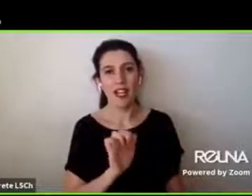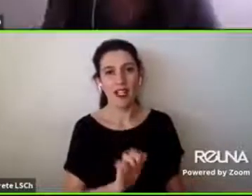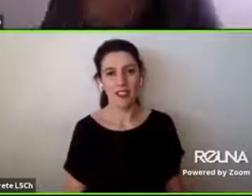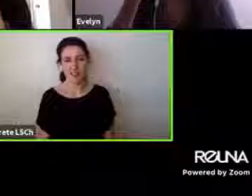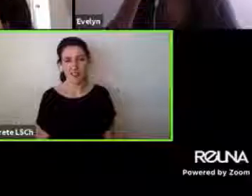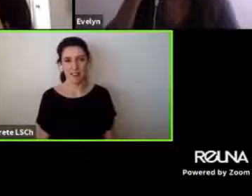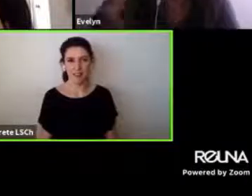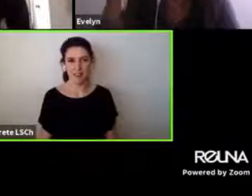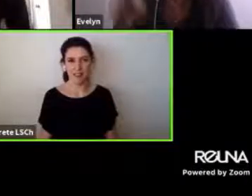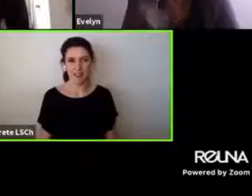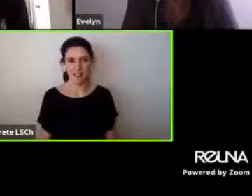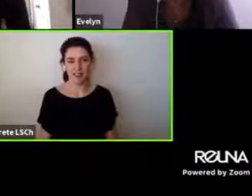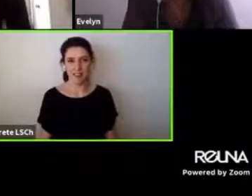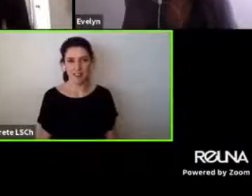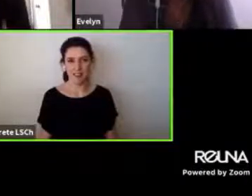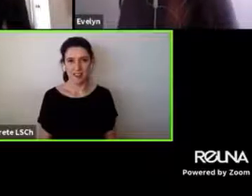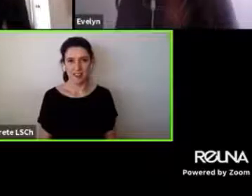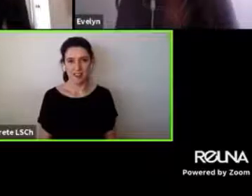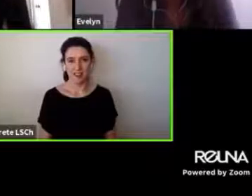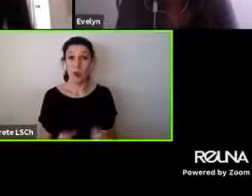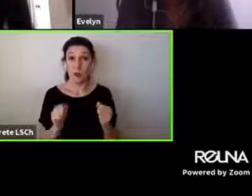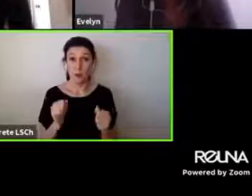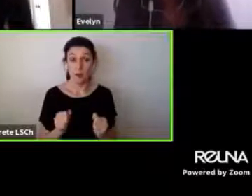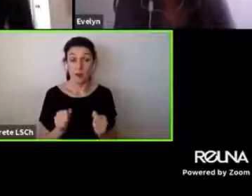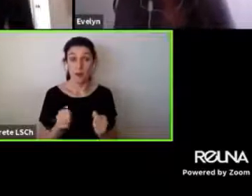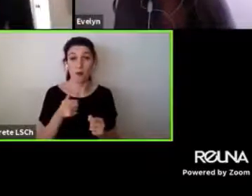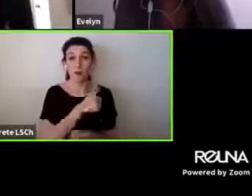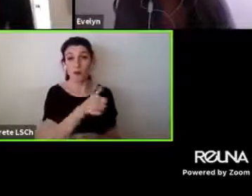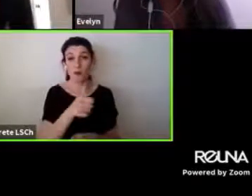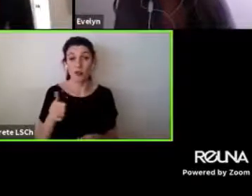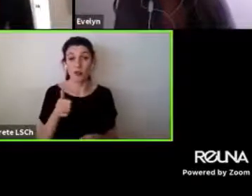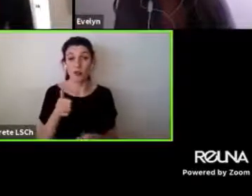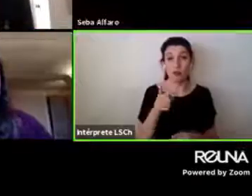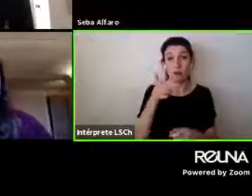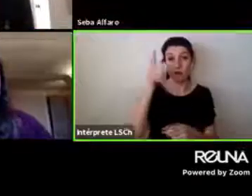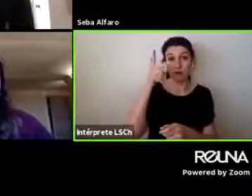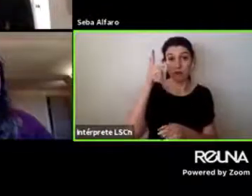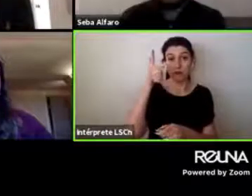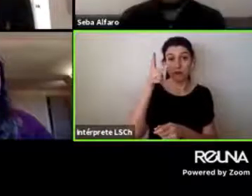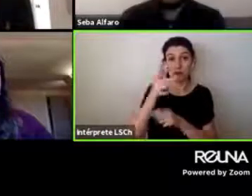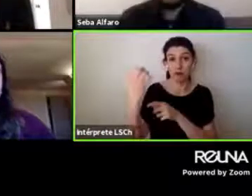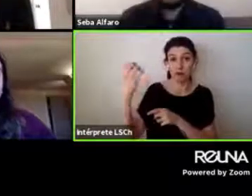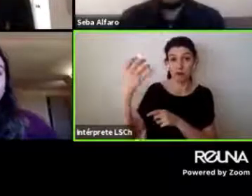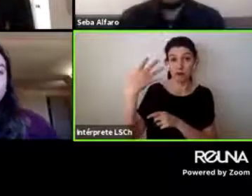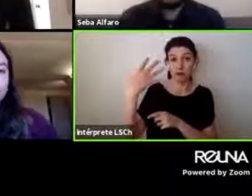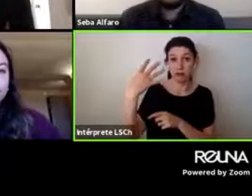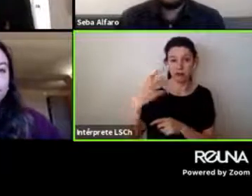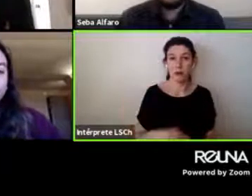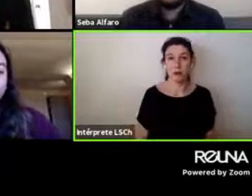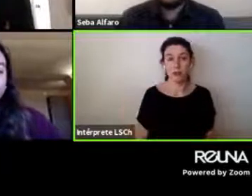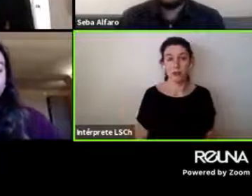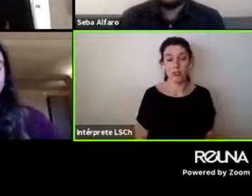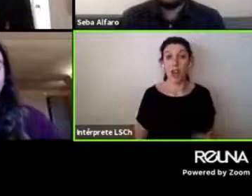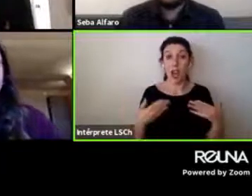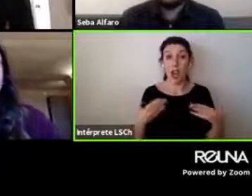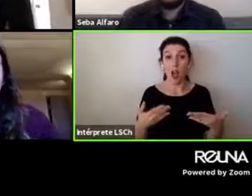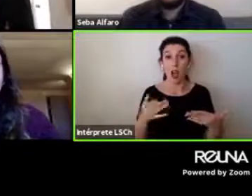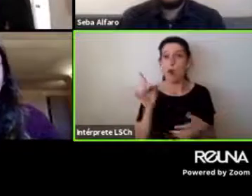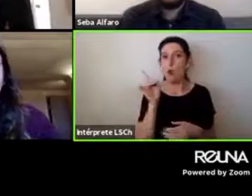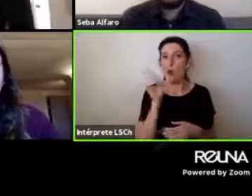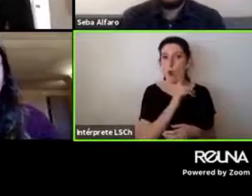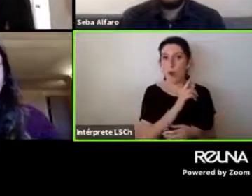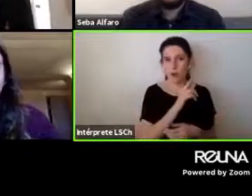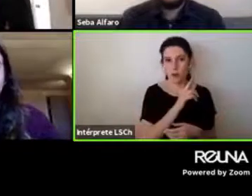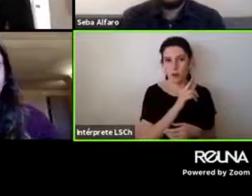a ver si podemos iniciar todos los los vídeos porque vamos a empezar ahora con la última parte del